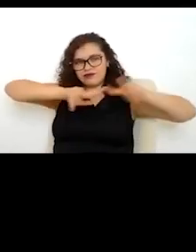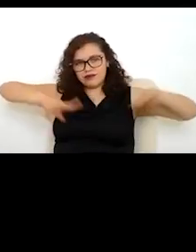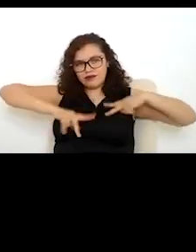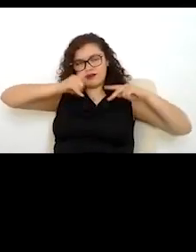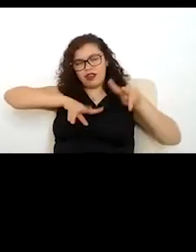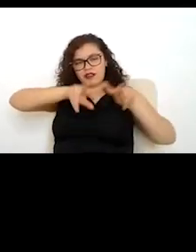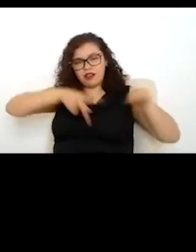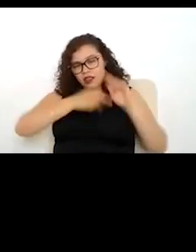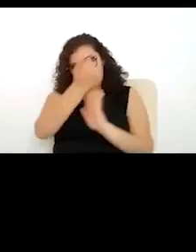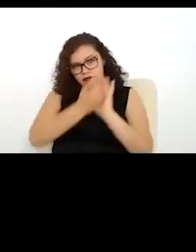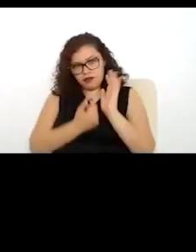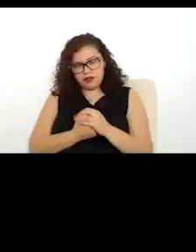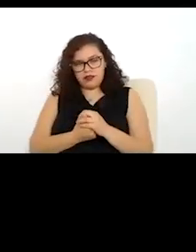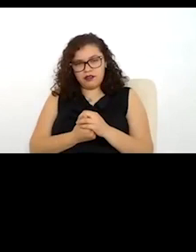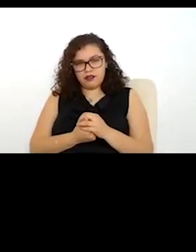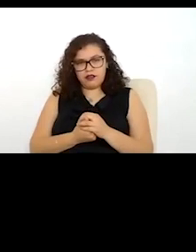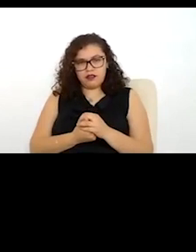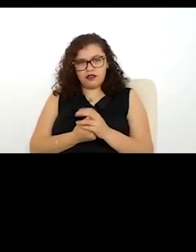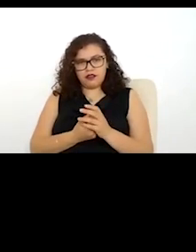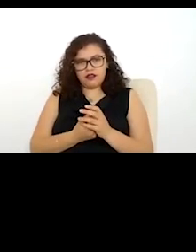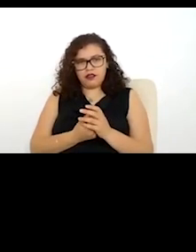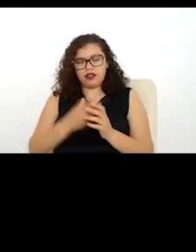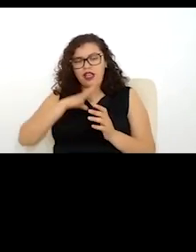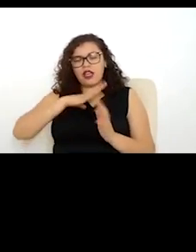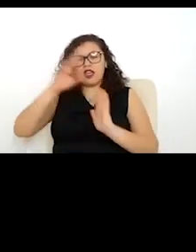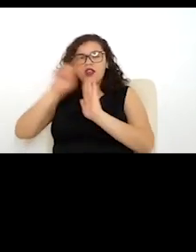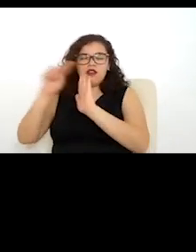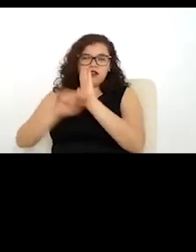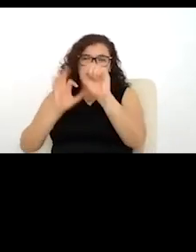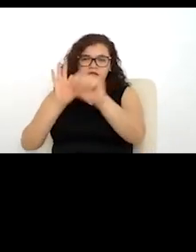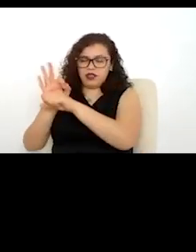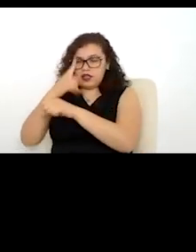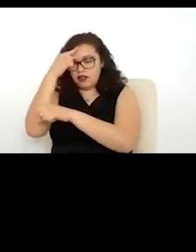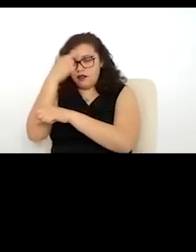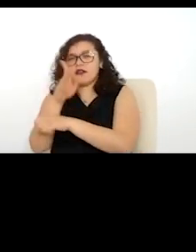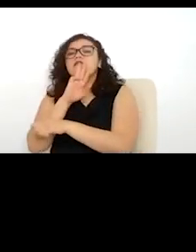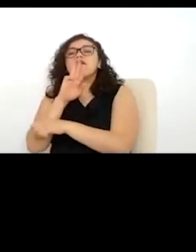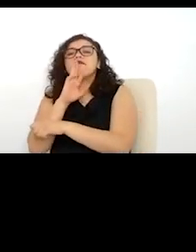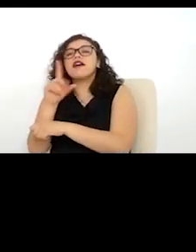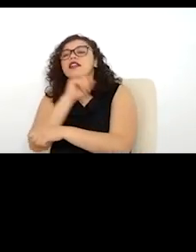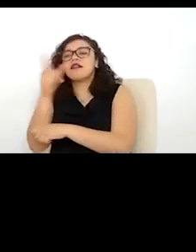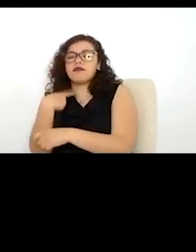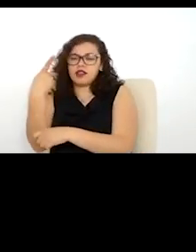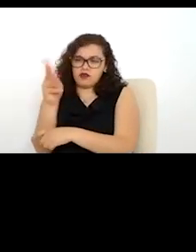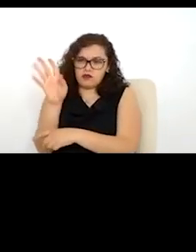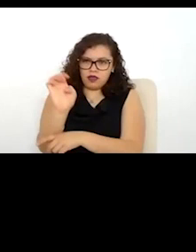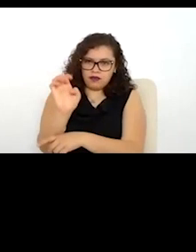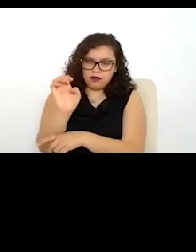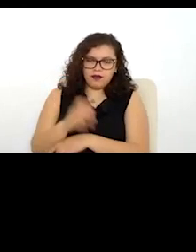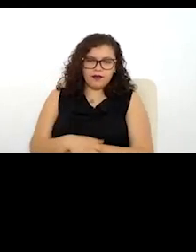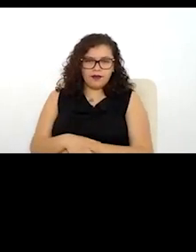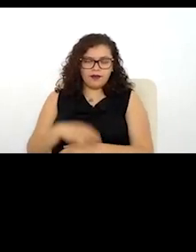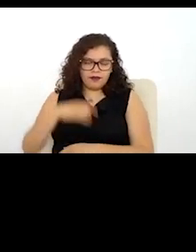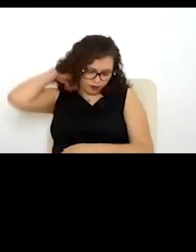vulnerabilidad se tienen estas normas protectoras, tanto para la madre como para el producto de la gestación. Entonces, en este